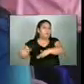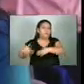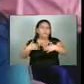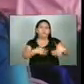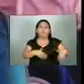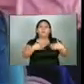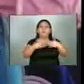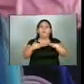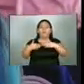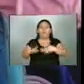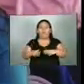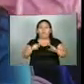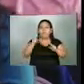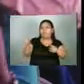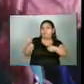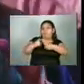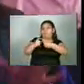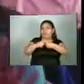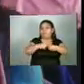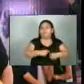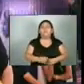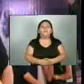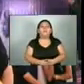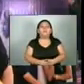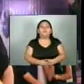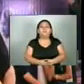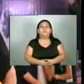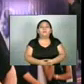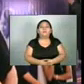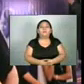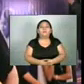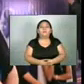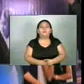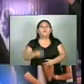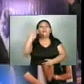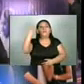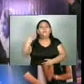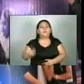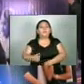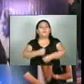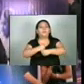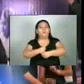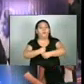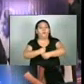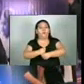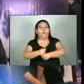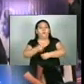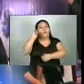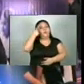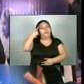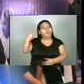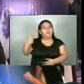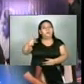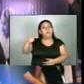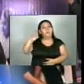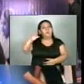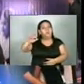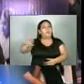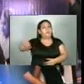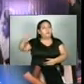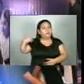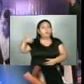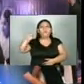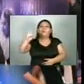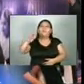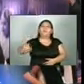actividades para sus socios de negocios. El Día del Seguro AXA lo venimos haciendo cada 3, 4 años.